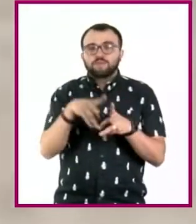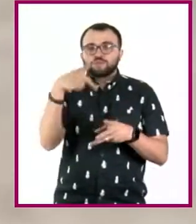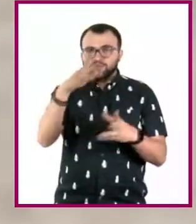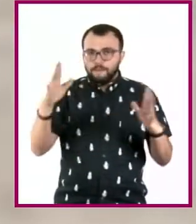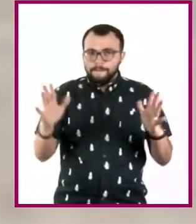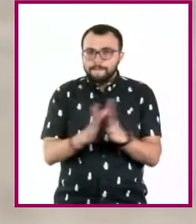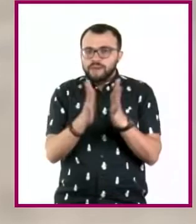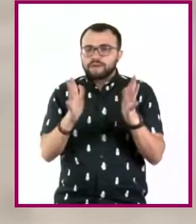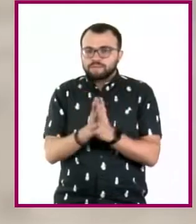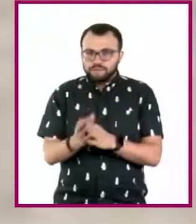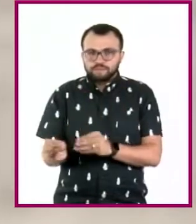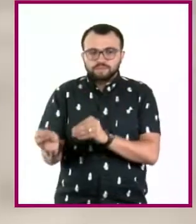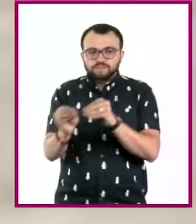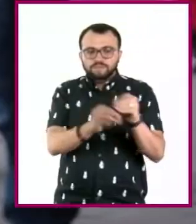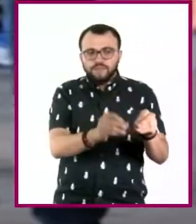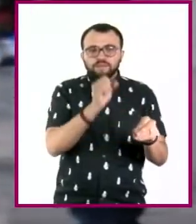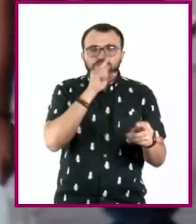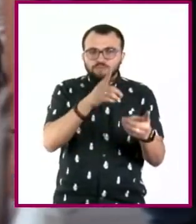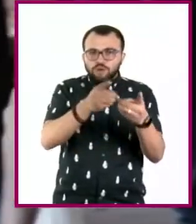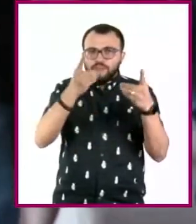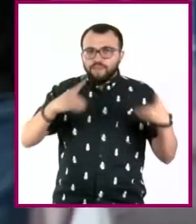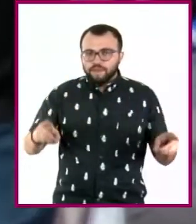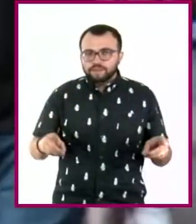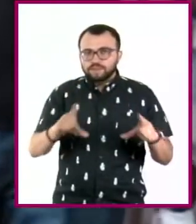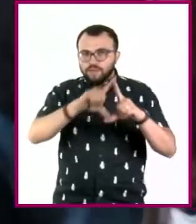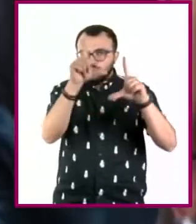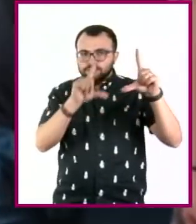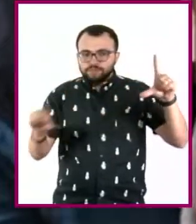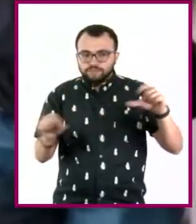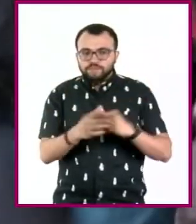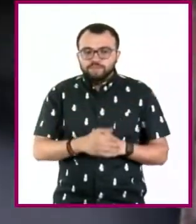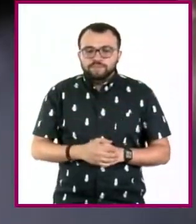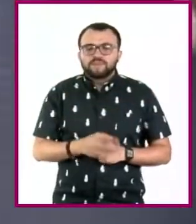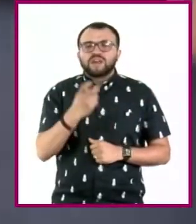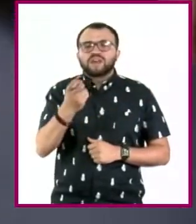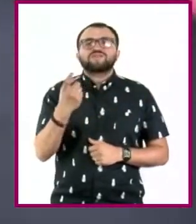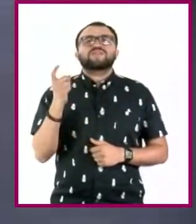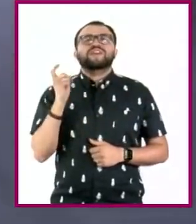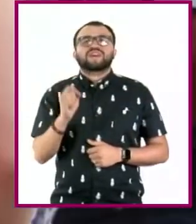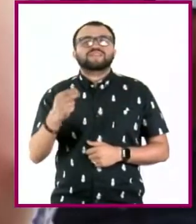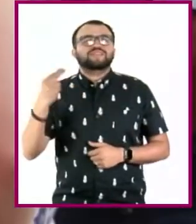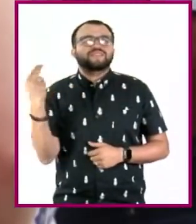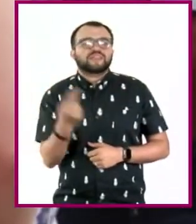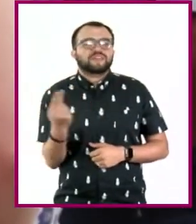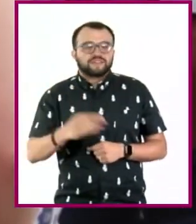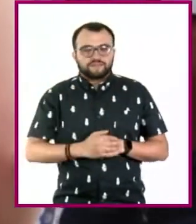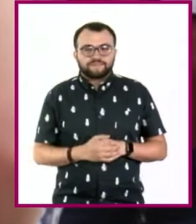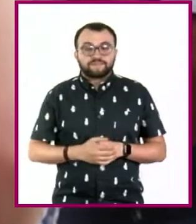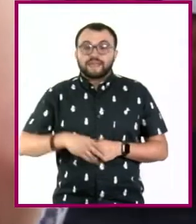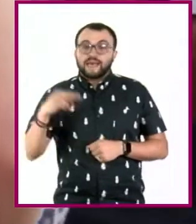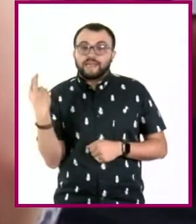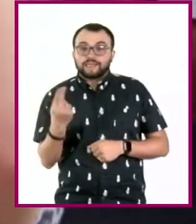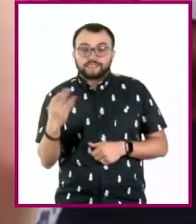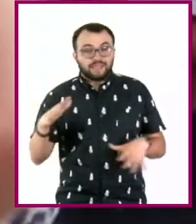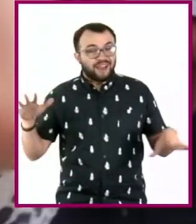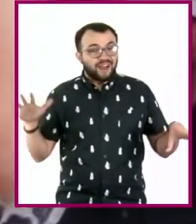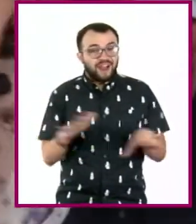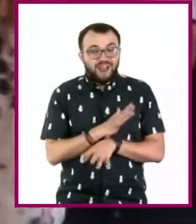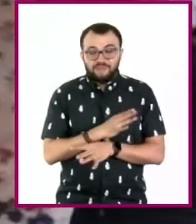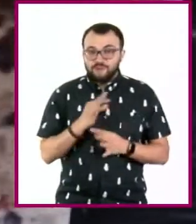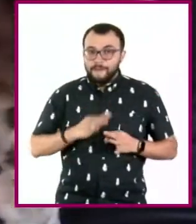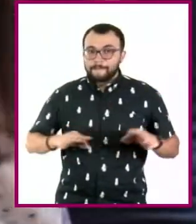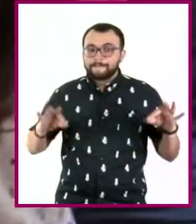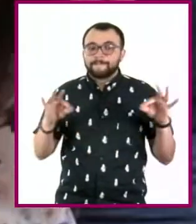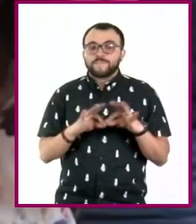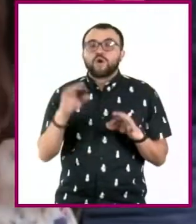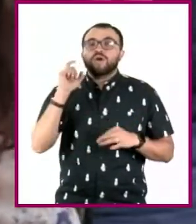efectiva en el desarrollo nacional. ¿Esto qué implica? Implica un cambio muy importante en la manera